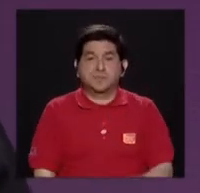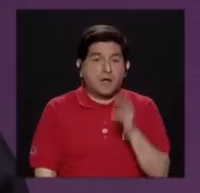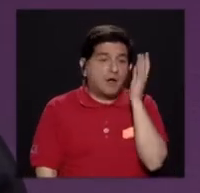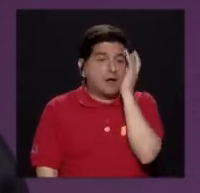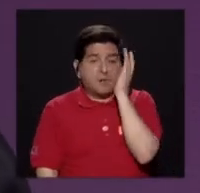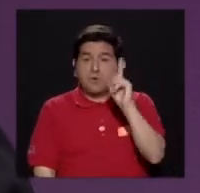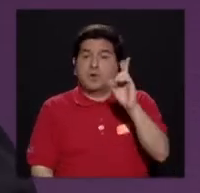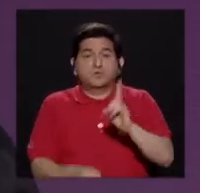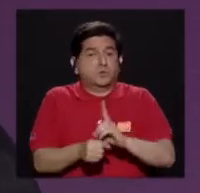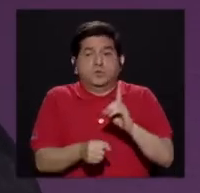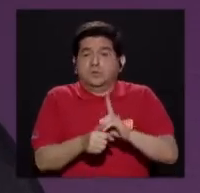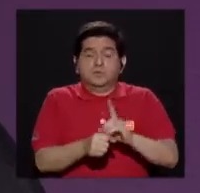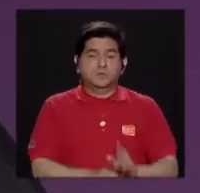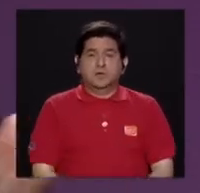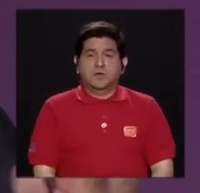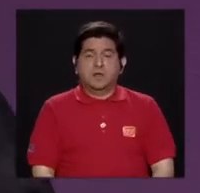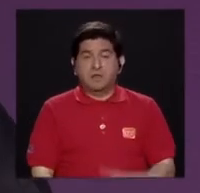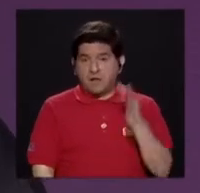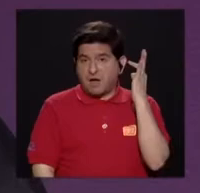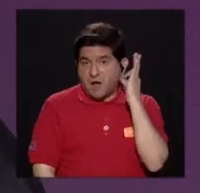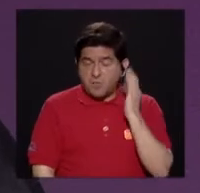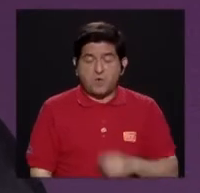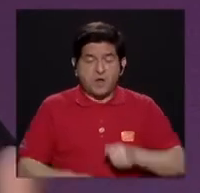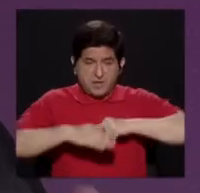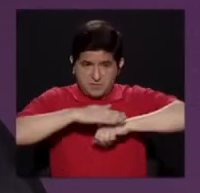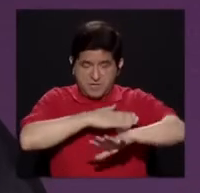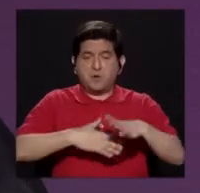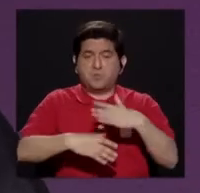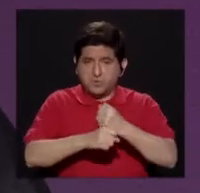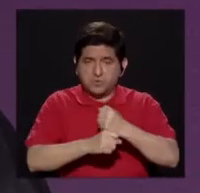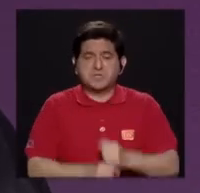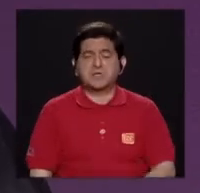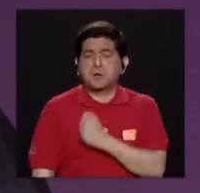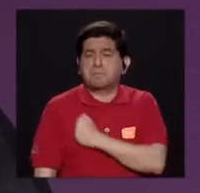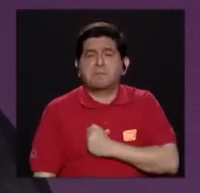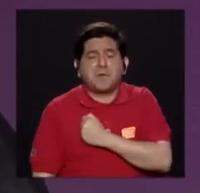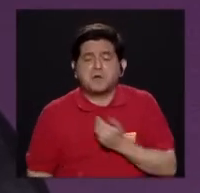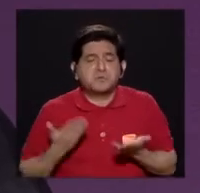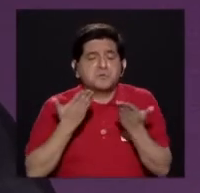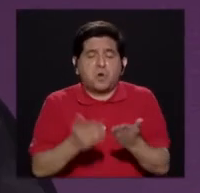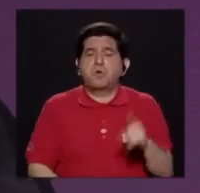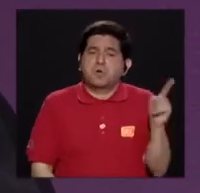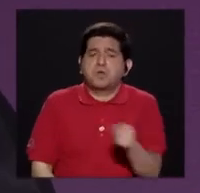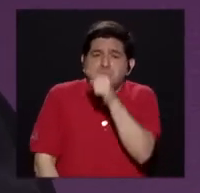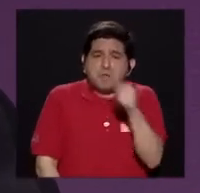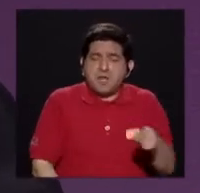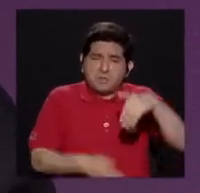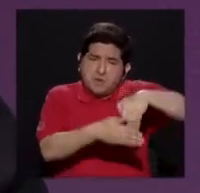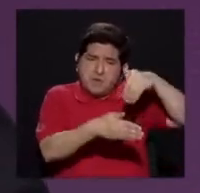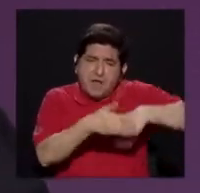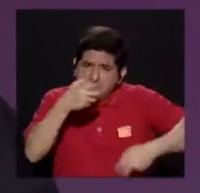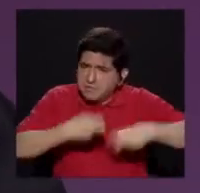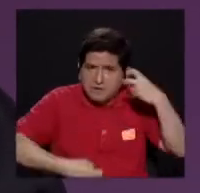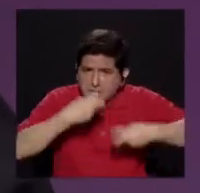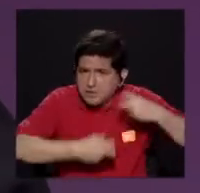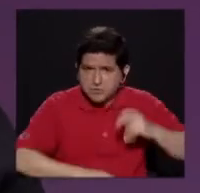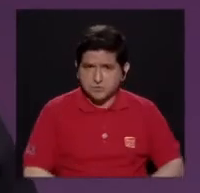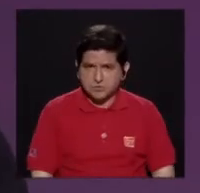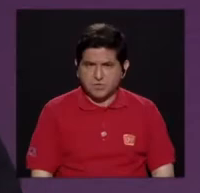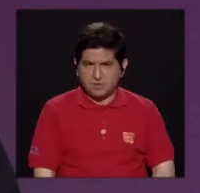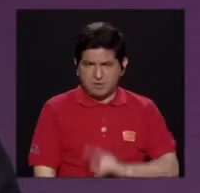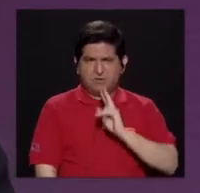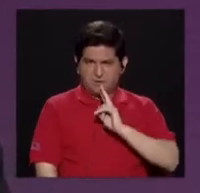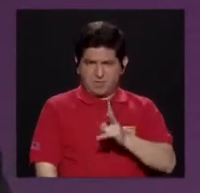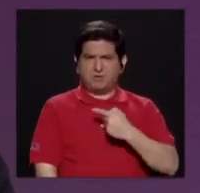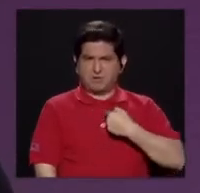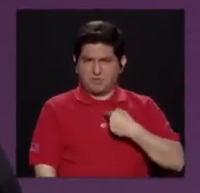preocupación de uno de estos diputados era que entonces a las mujeres que habían abortado las iban a perdonar y se les iba a eliminar del récord delictivo. Es decir, de verdad que tiene